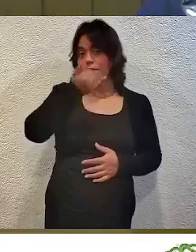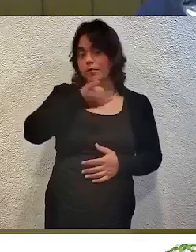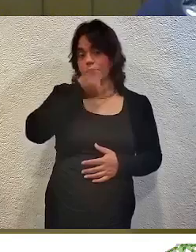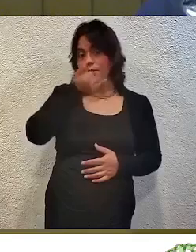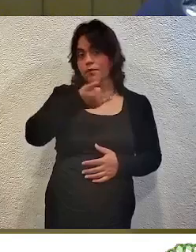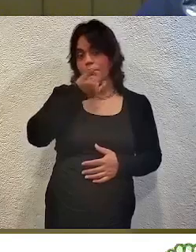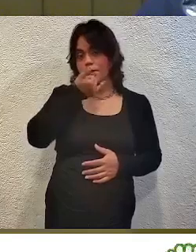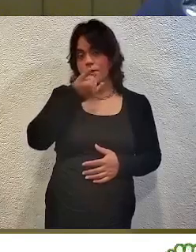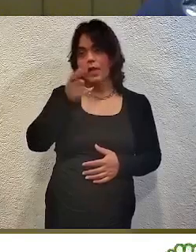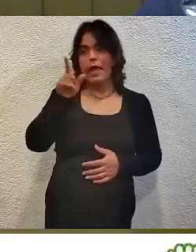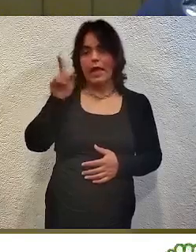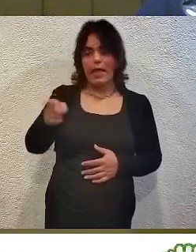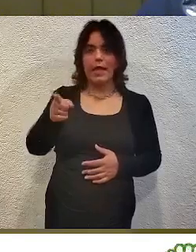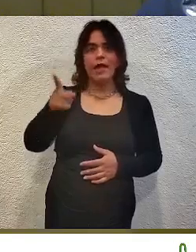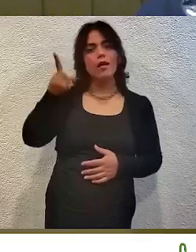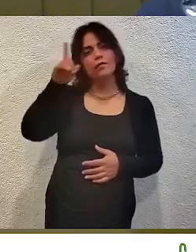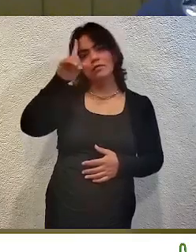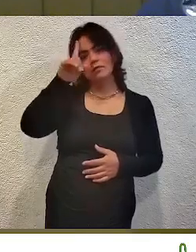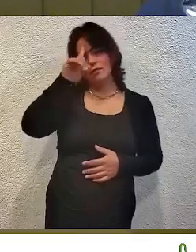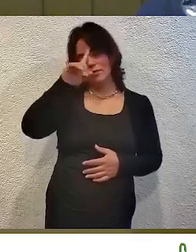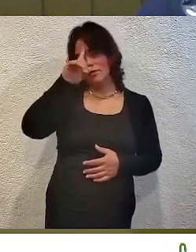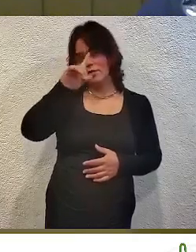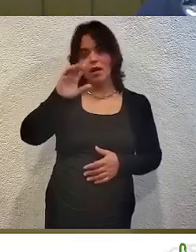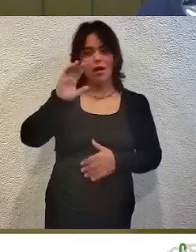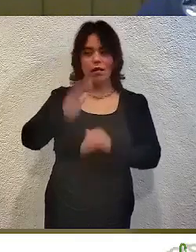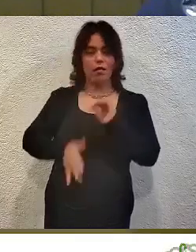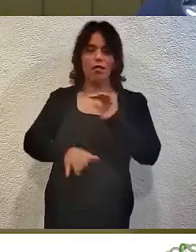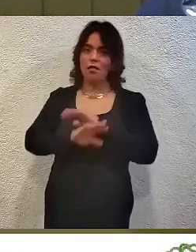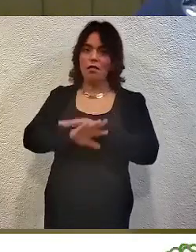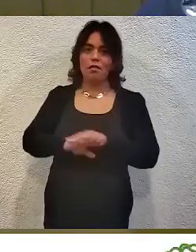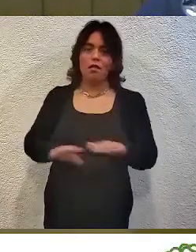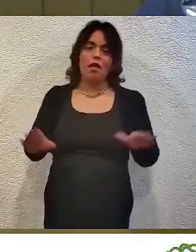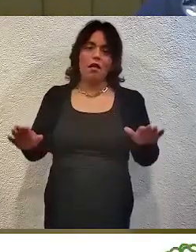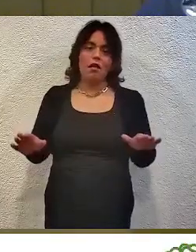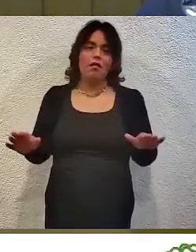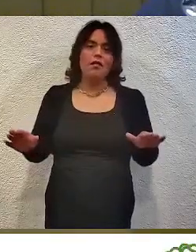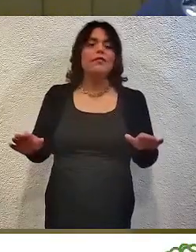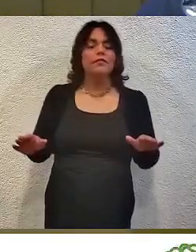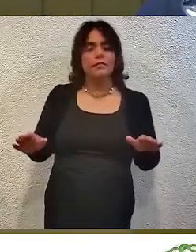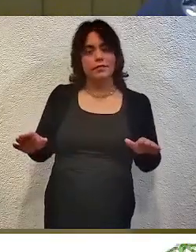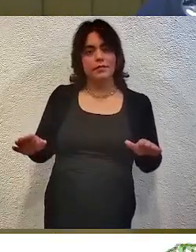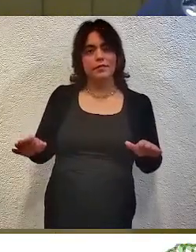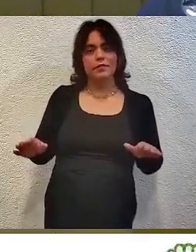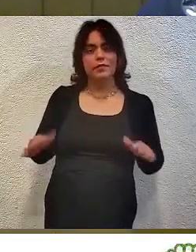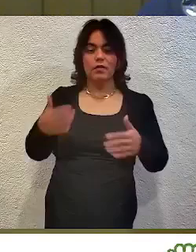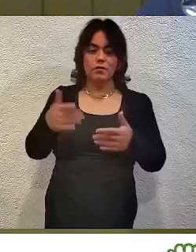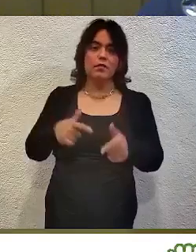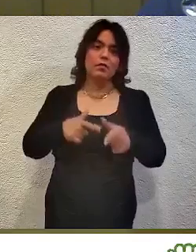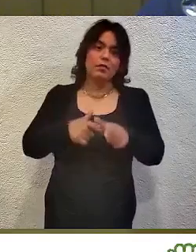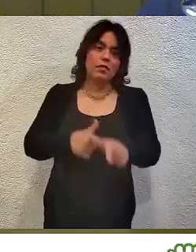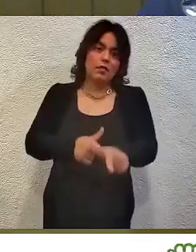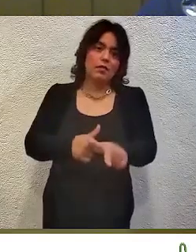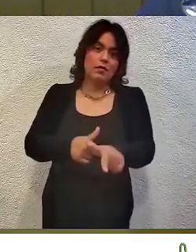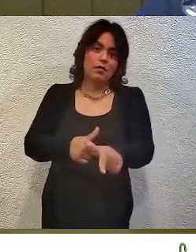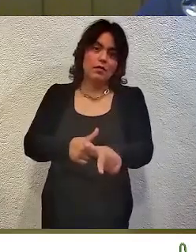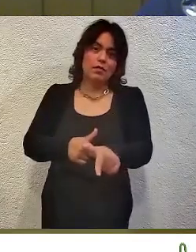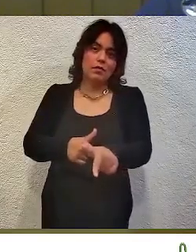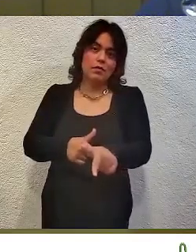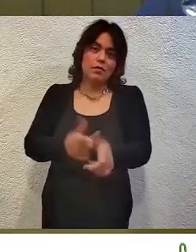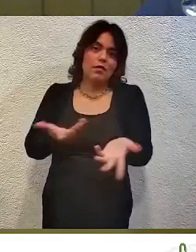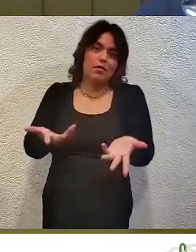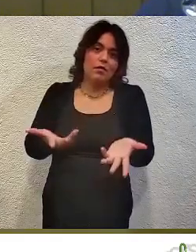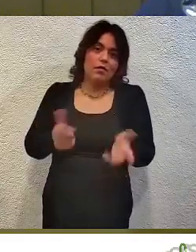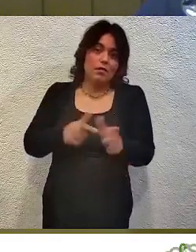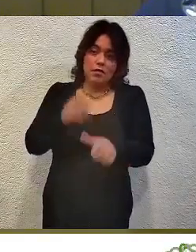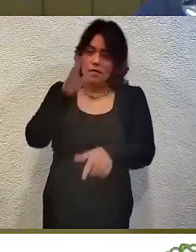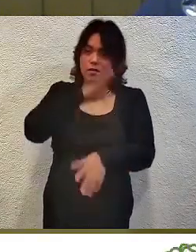estar en funciones, ya no estar ocupando el cargo de consejero distrital, pues definitivamente ya no puedes seguir un procedimiento de remoción, porque